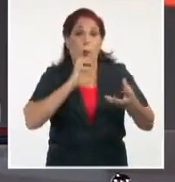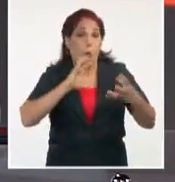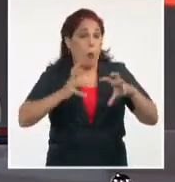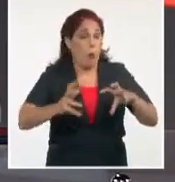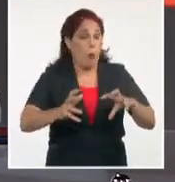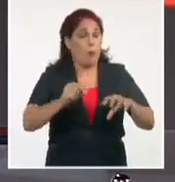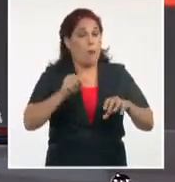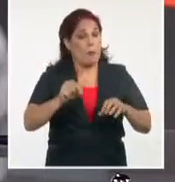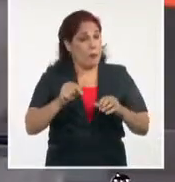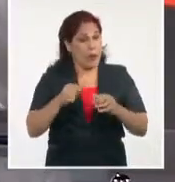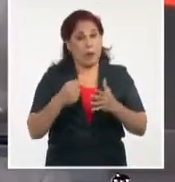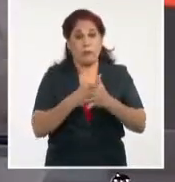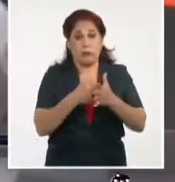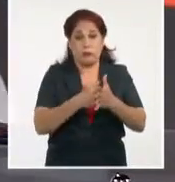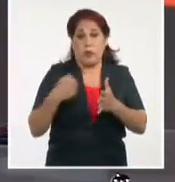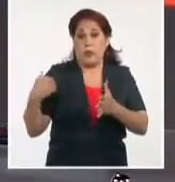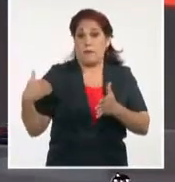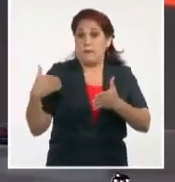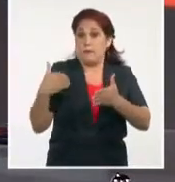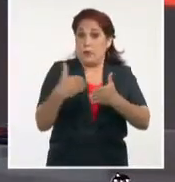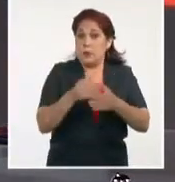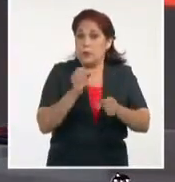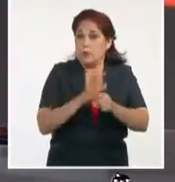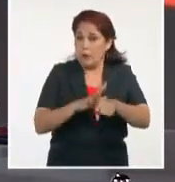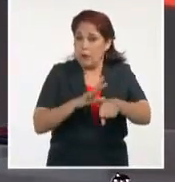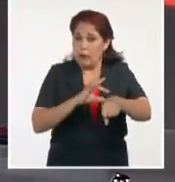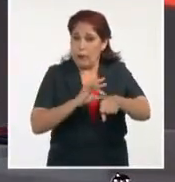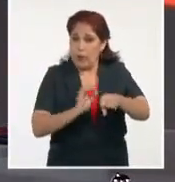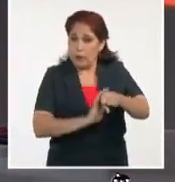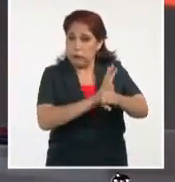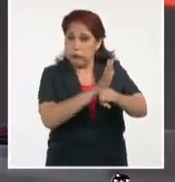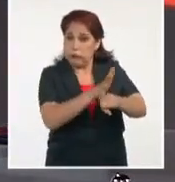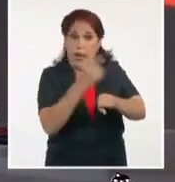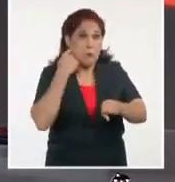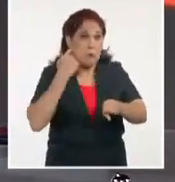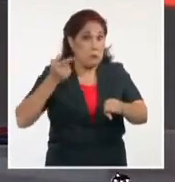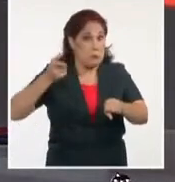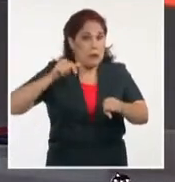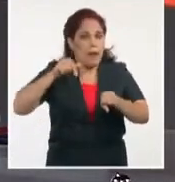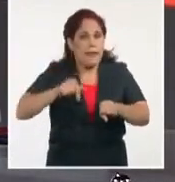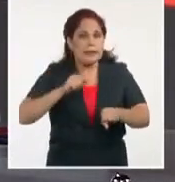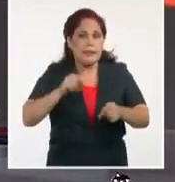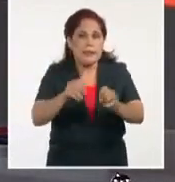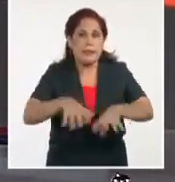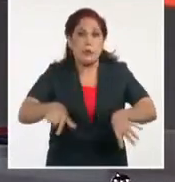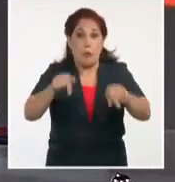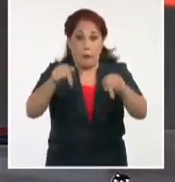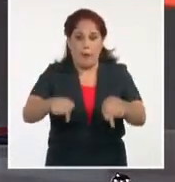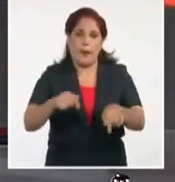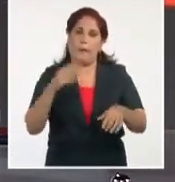estado enfrentando desde que comenzó la pandemia el año pasado. Y como bien tú has explicado, Matanzas